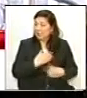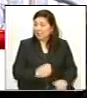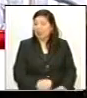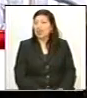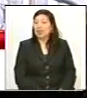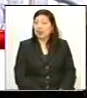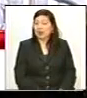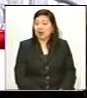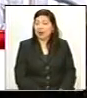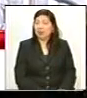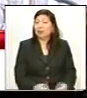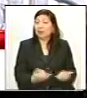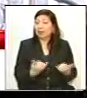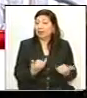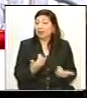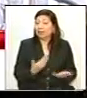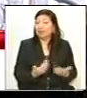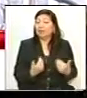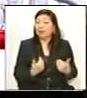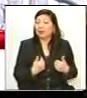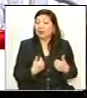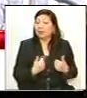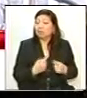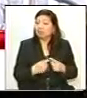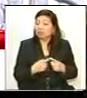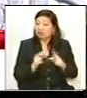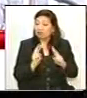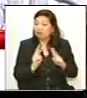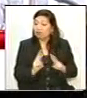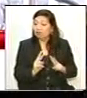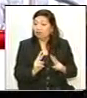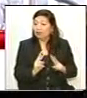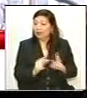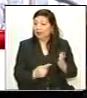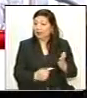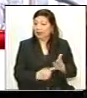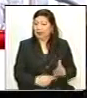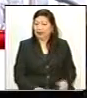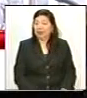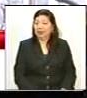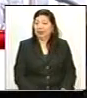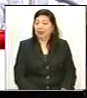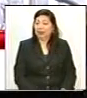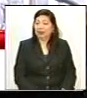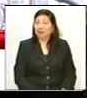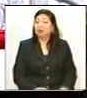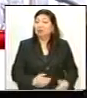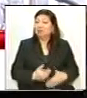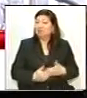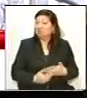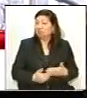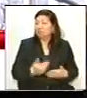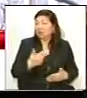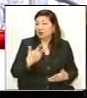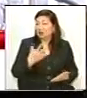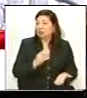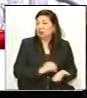cumplir. Y entonces tenían una serie de observaciones técnicas. Han pasado como